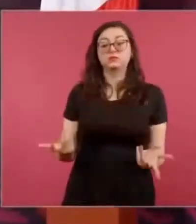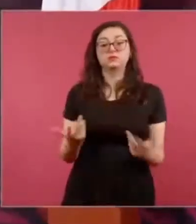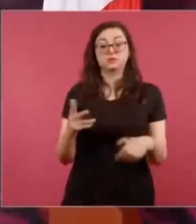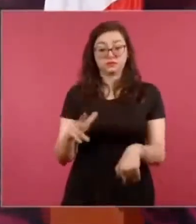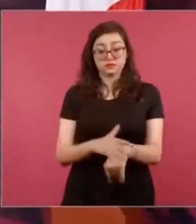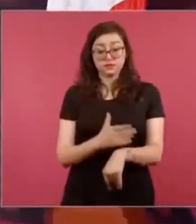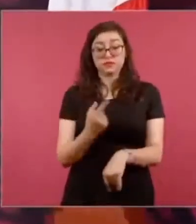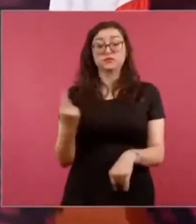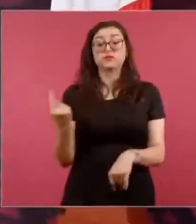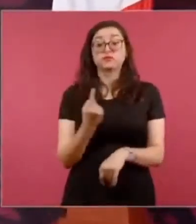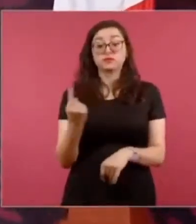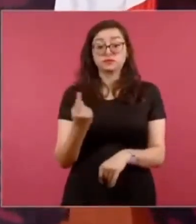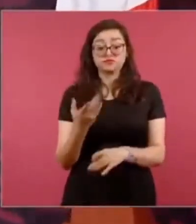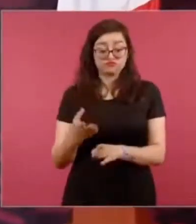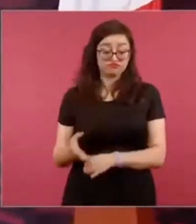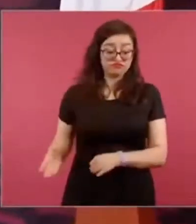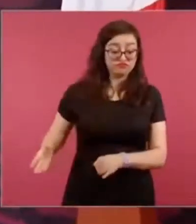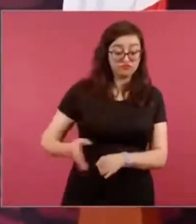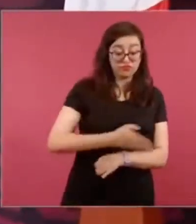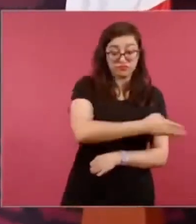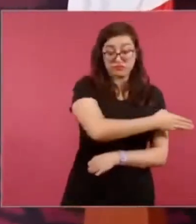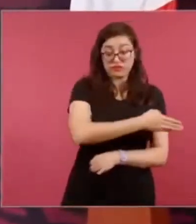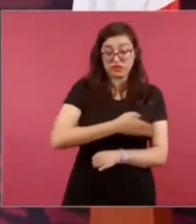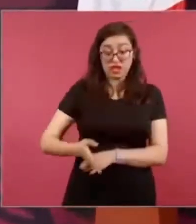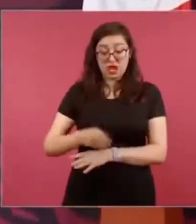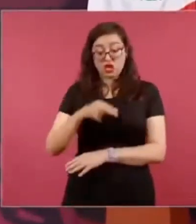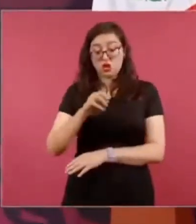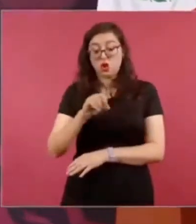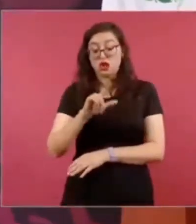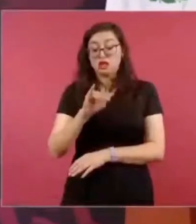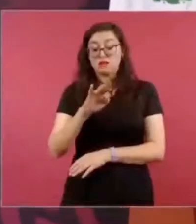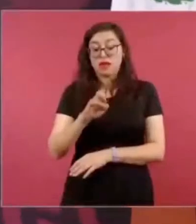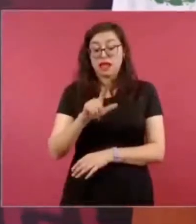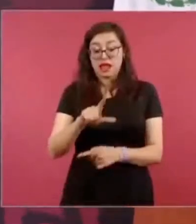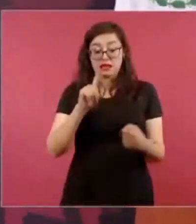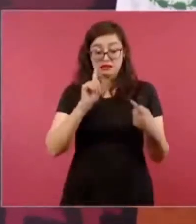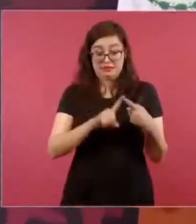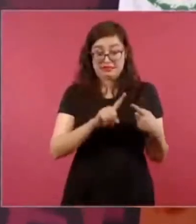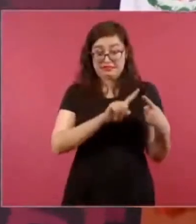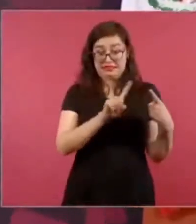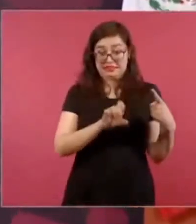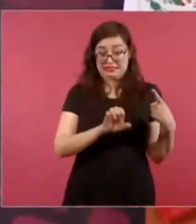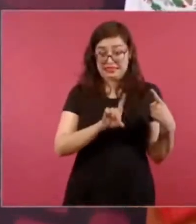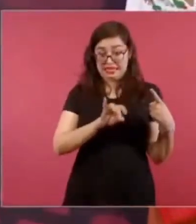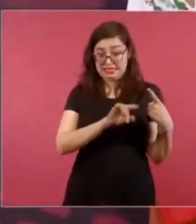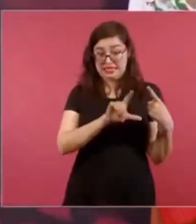porque en el periodo neoliberal, tanto en el gobierno de Zedillo como en el gobierno de Calderón,